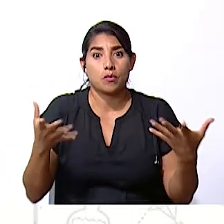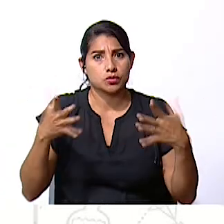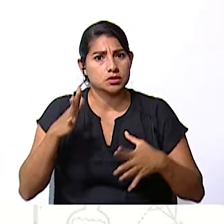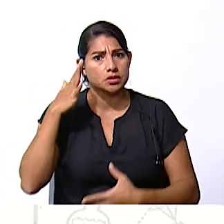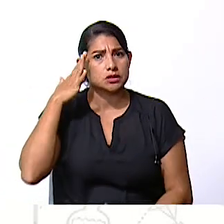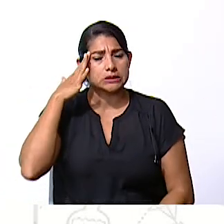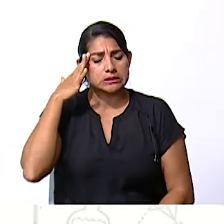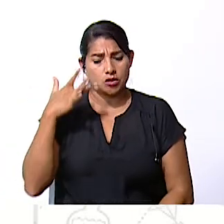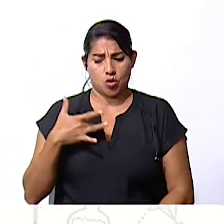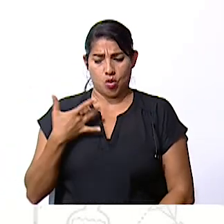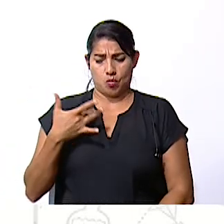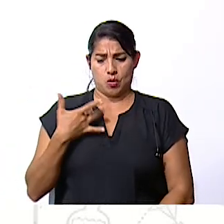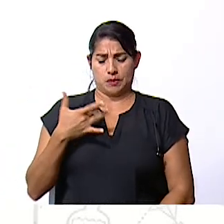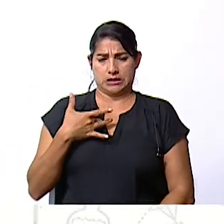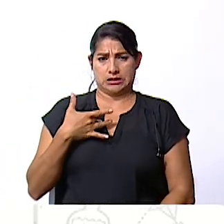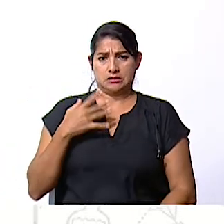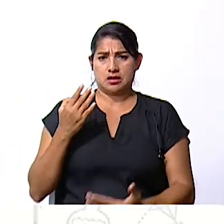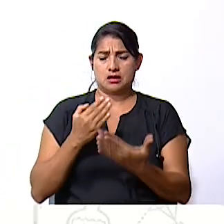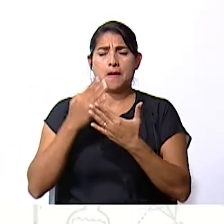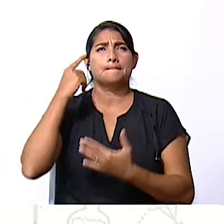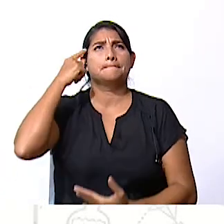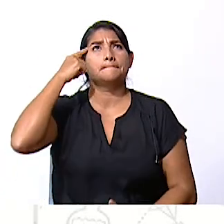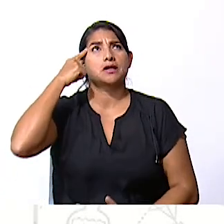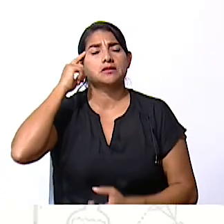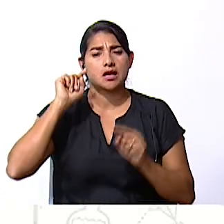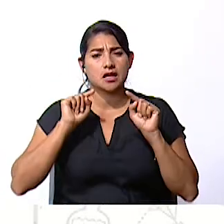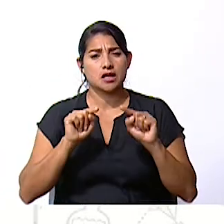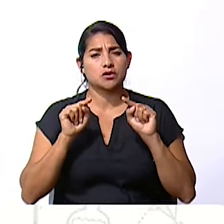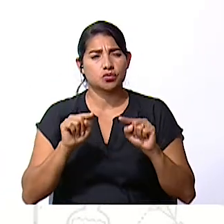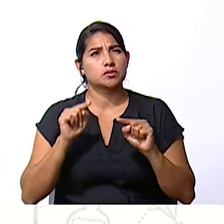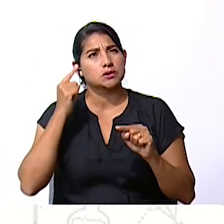¿Cómo los hace sentir al pensar en ellas?